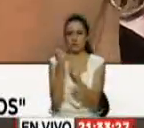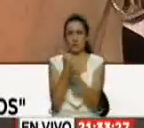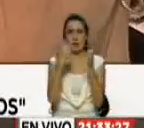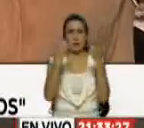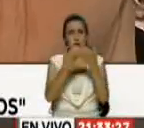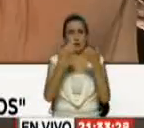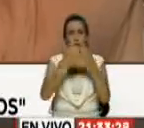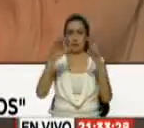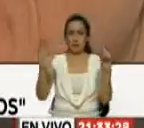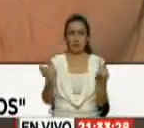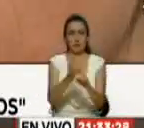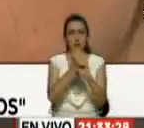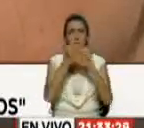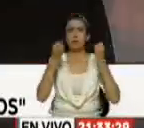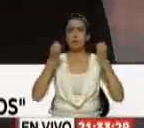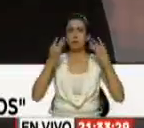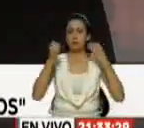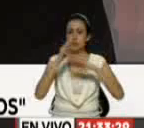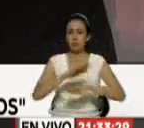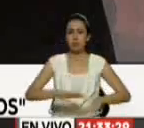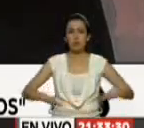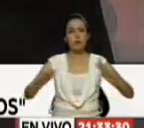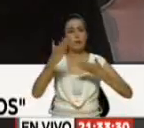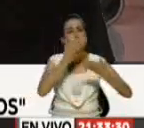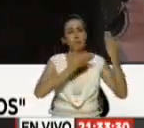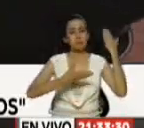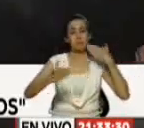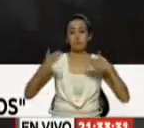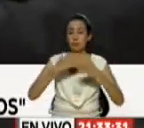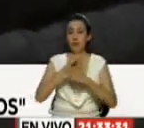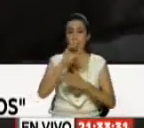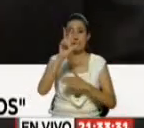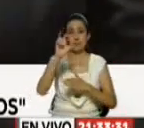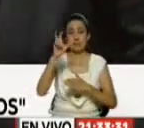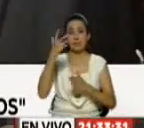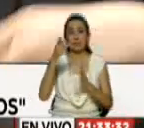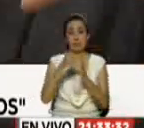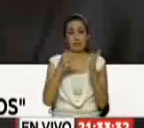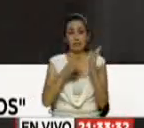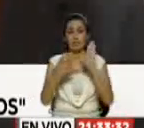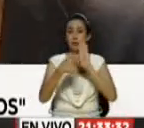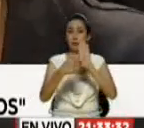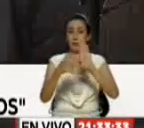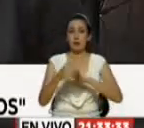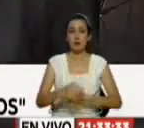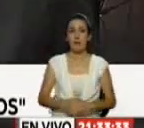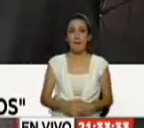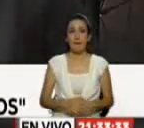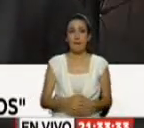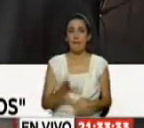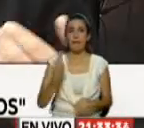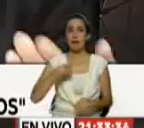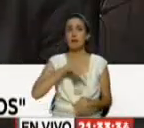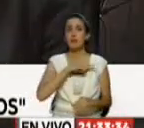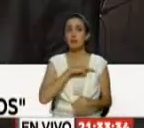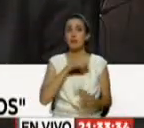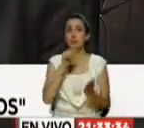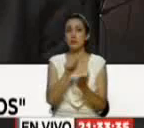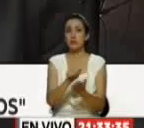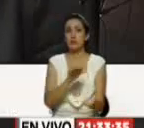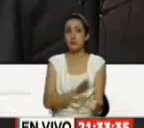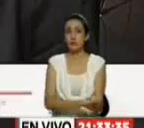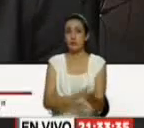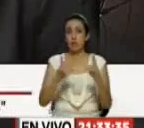permitió contar con muchos elementos que serán compartidos en el despliegue de los 13 programas que se verán en los próximos días. Nosotros le hemos planteado a Carlos